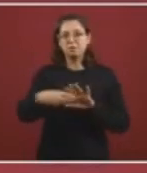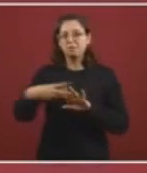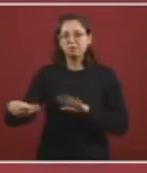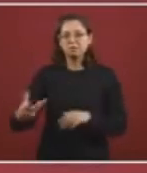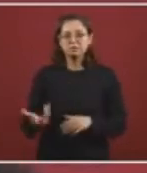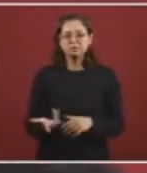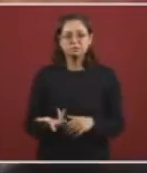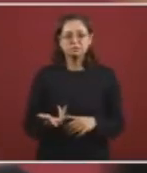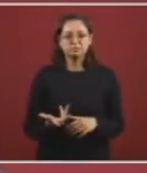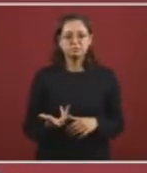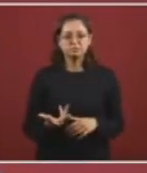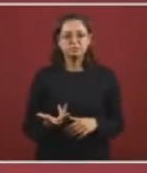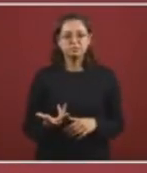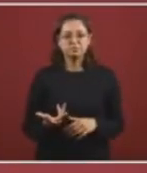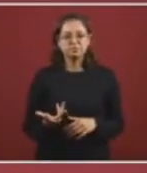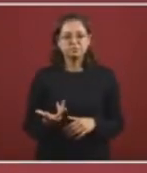en